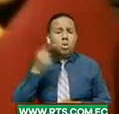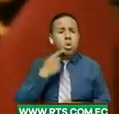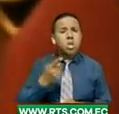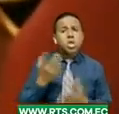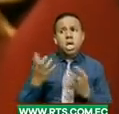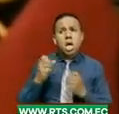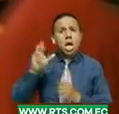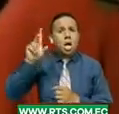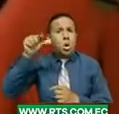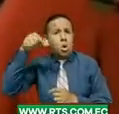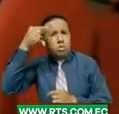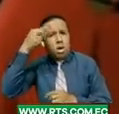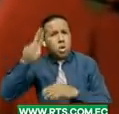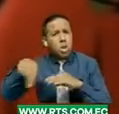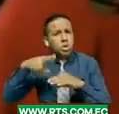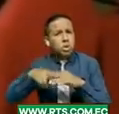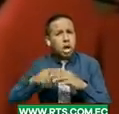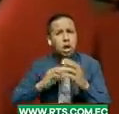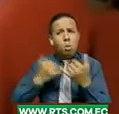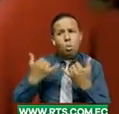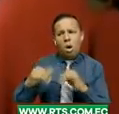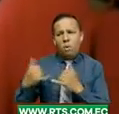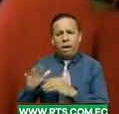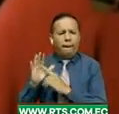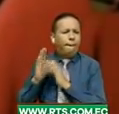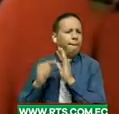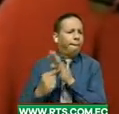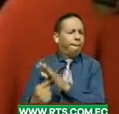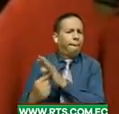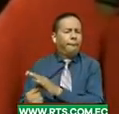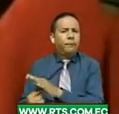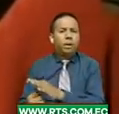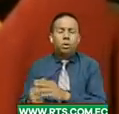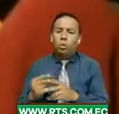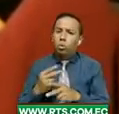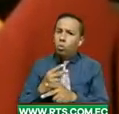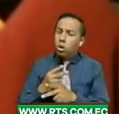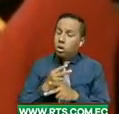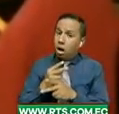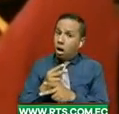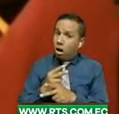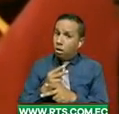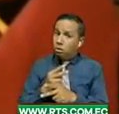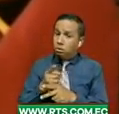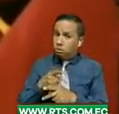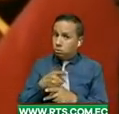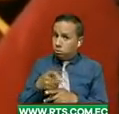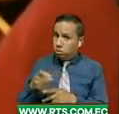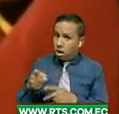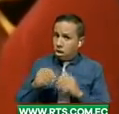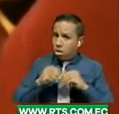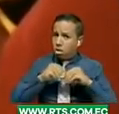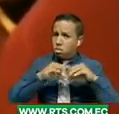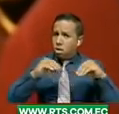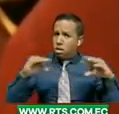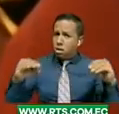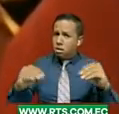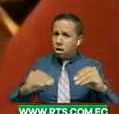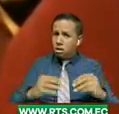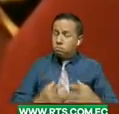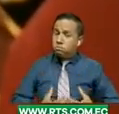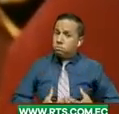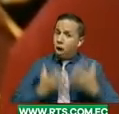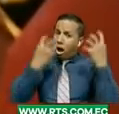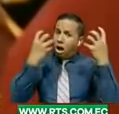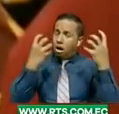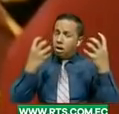gobierno nacional. Cuidado, esta situación va a provocar más iras, porque conocemos y hemos estado en la lucha